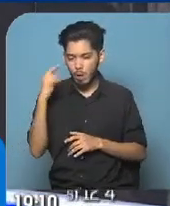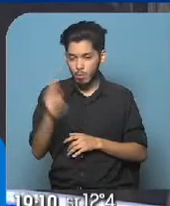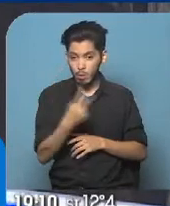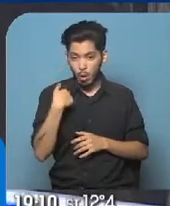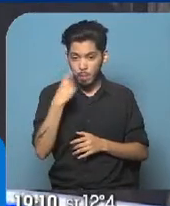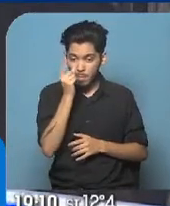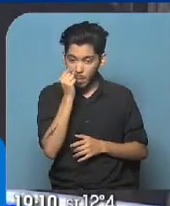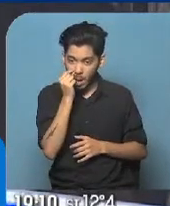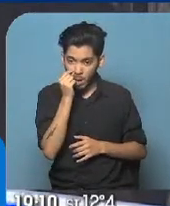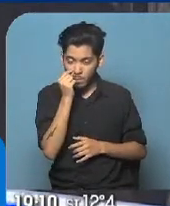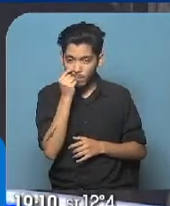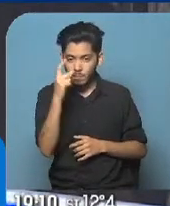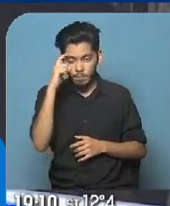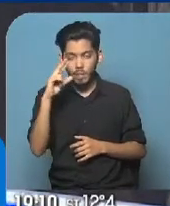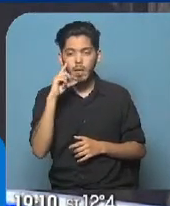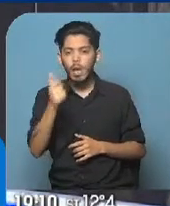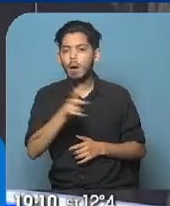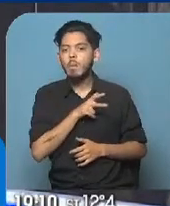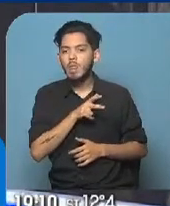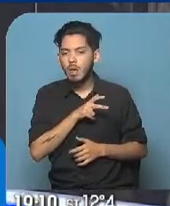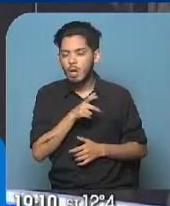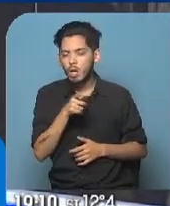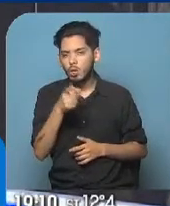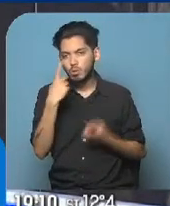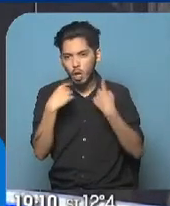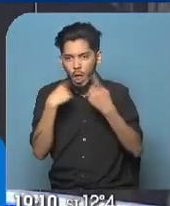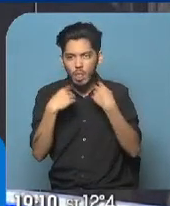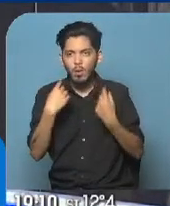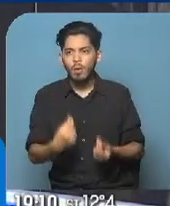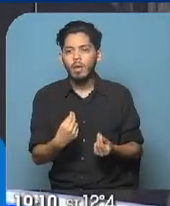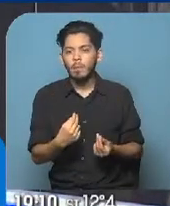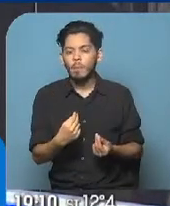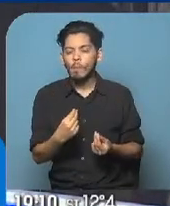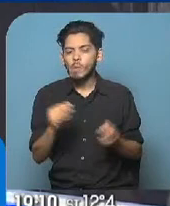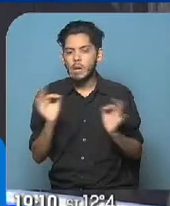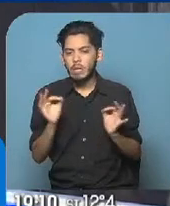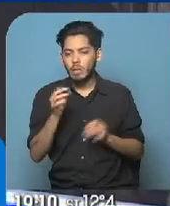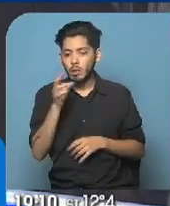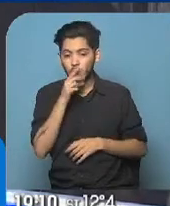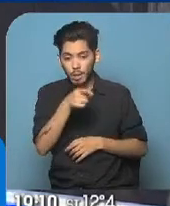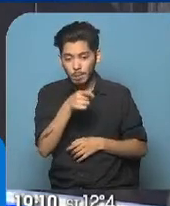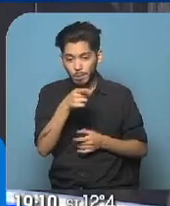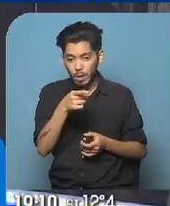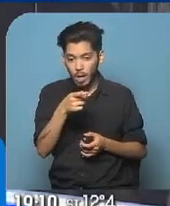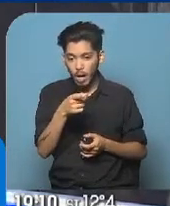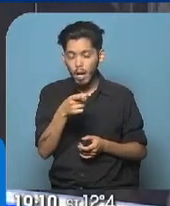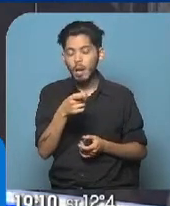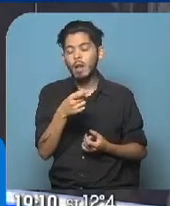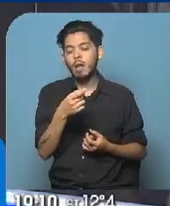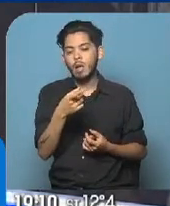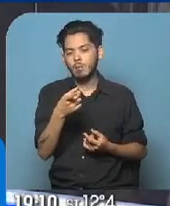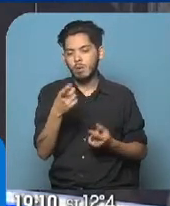y erika me dijo llorando que nada de lo que yo hacía parecía suficiente para daniel